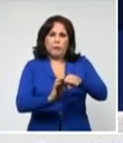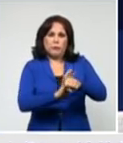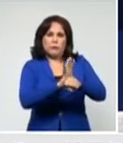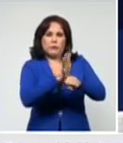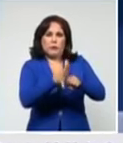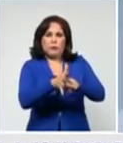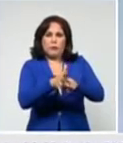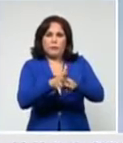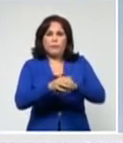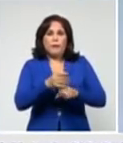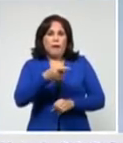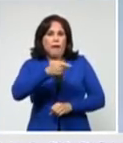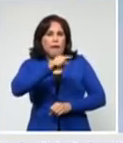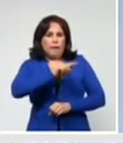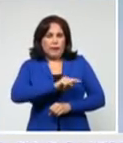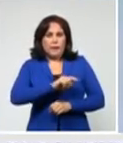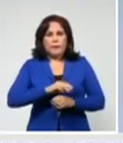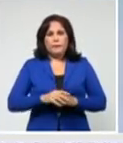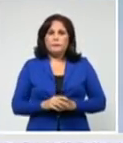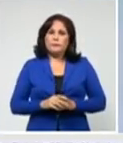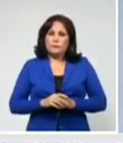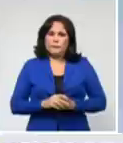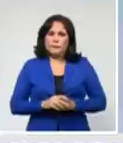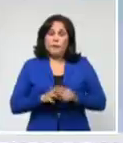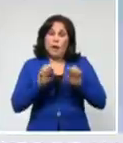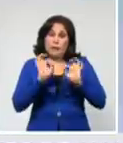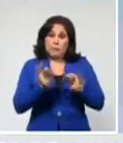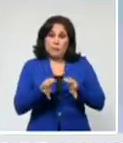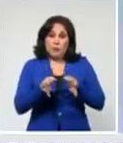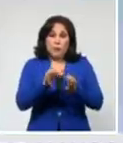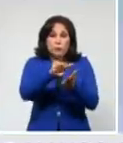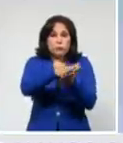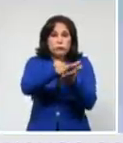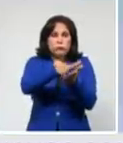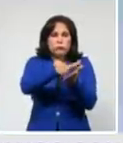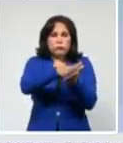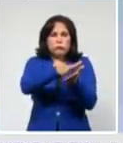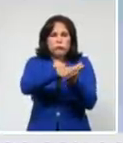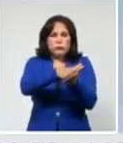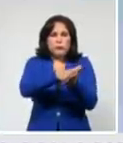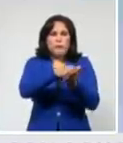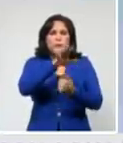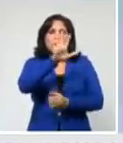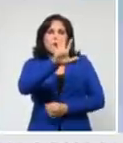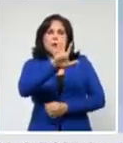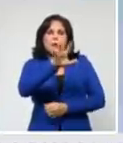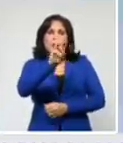el día de ayer. Y de esta forma se acumulan